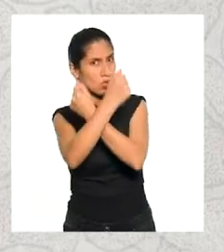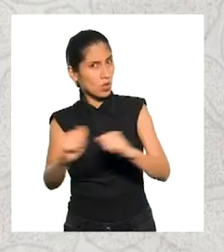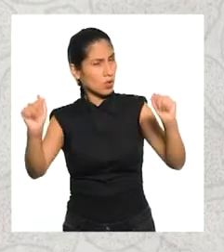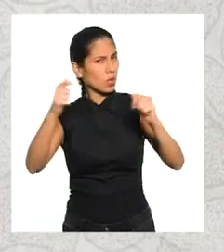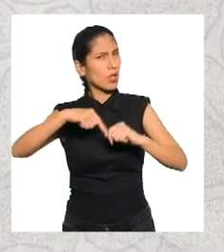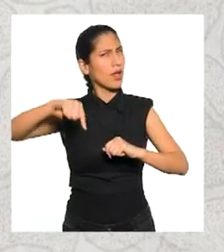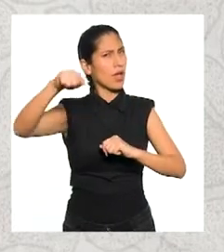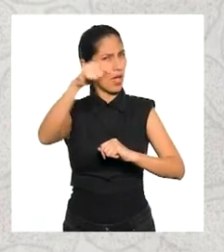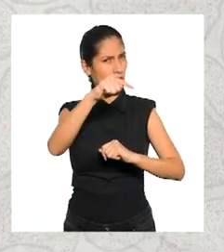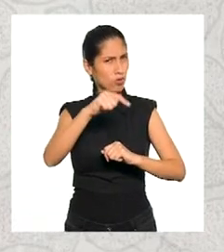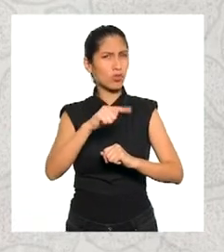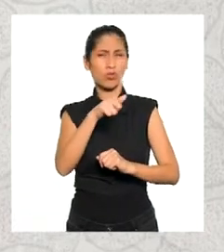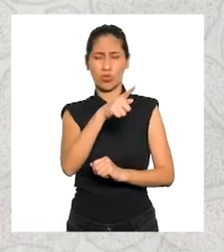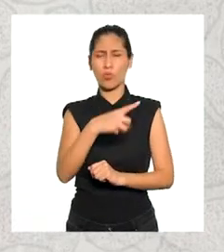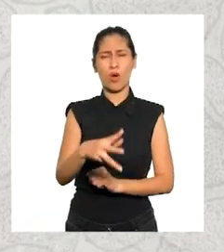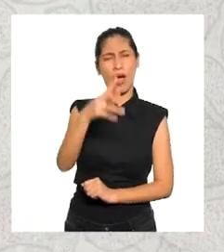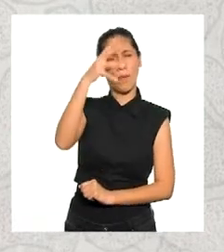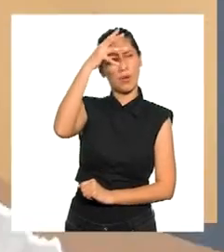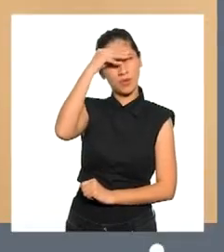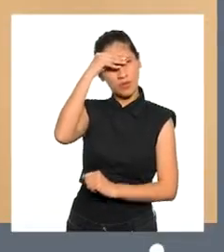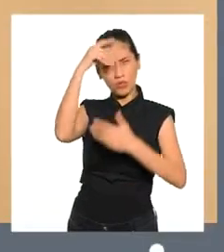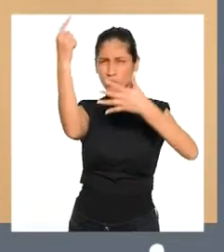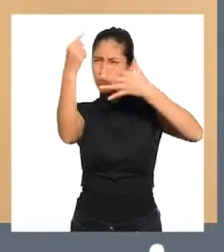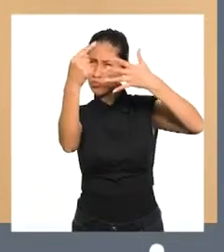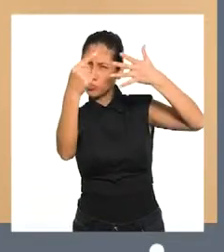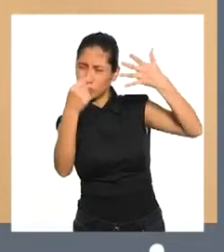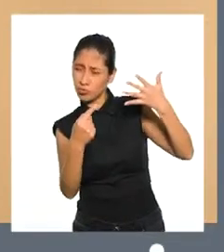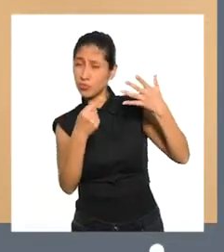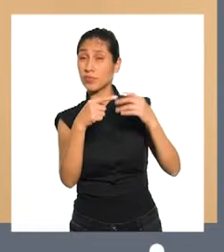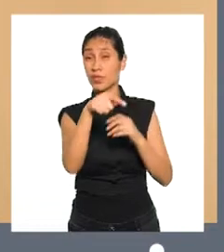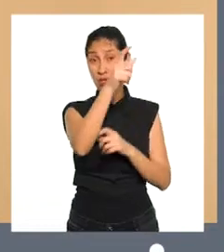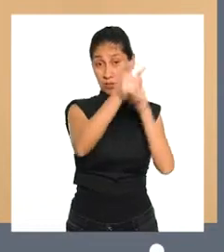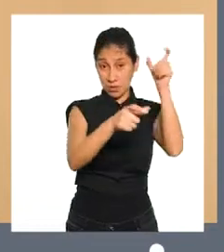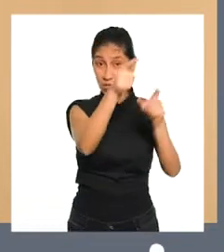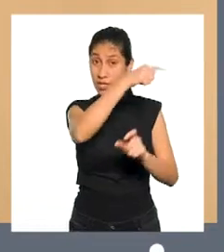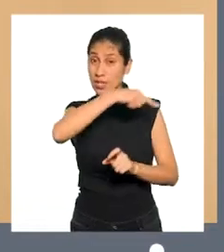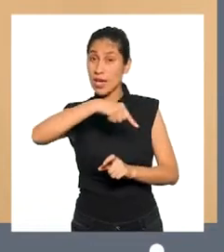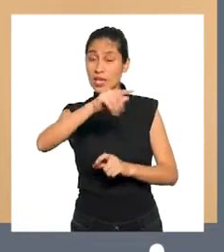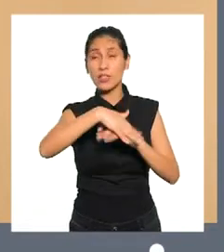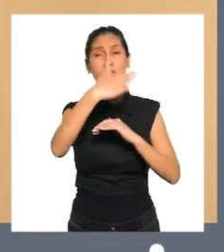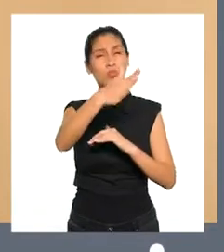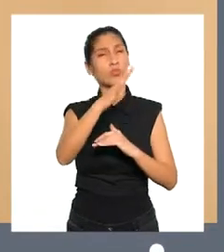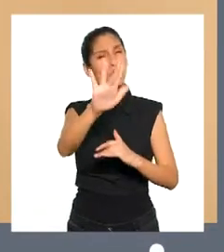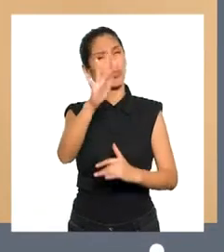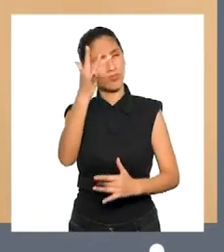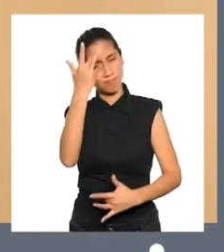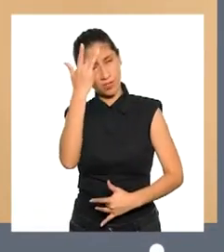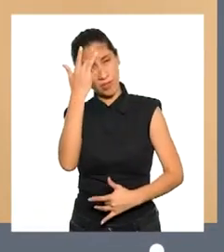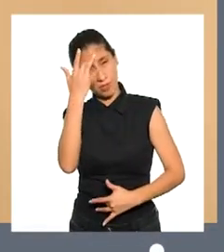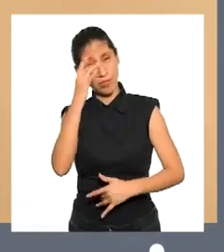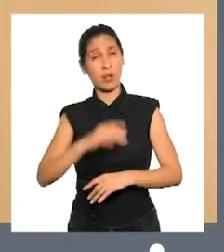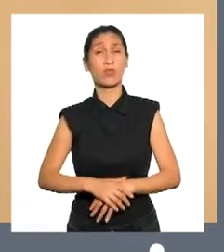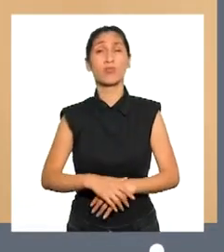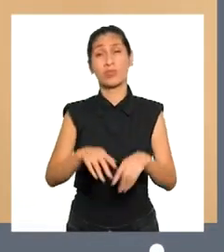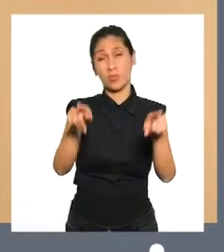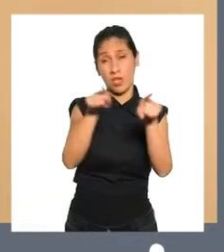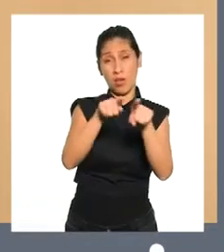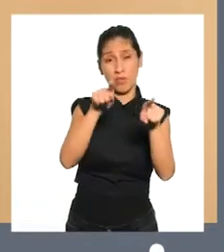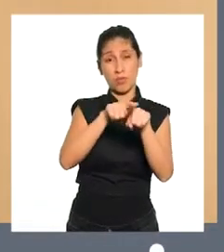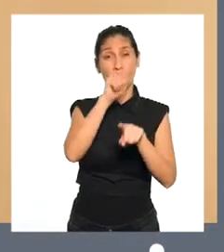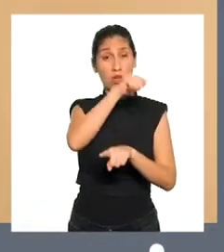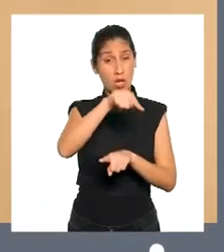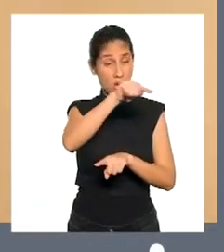tales experiencias de vida. Estas personas tuvieron problemas de salud y su tiempo de vida fue